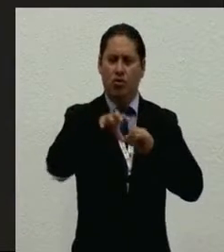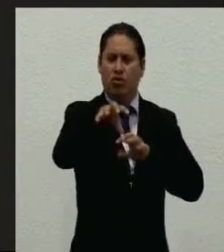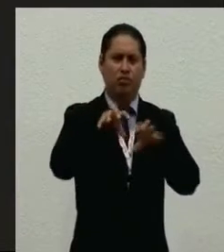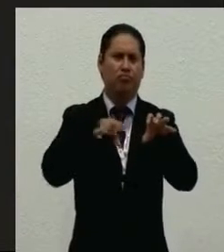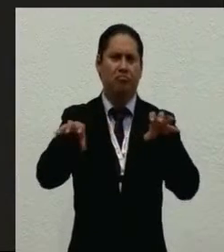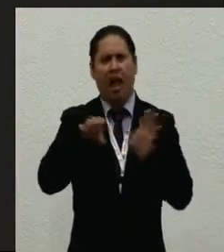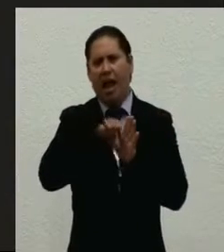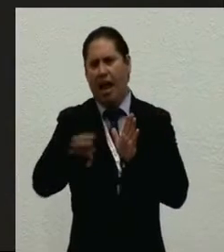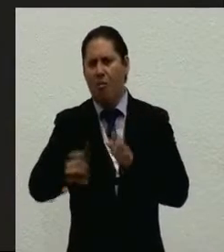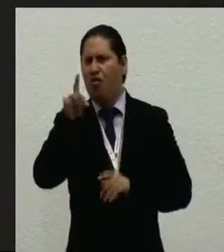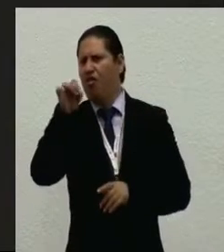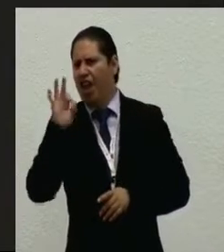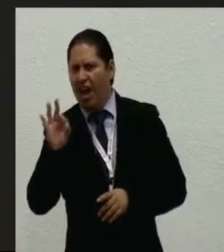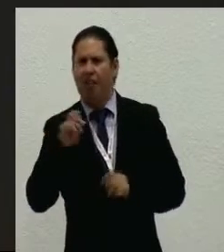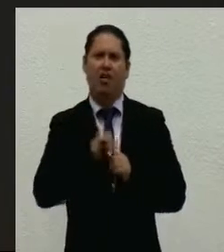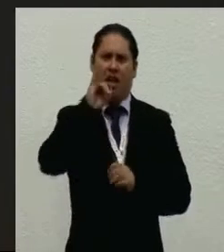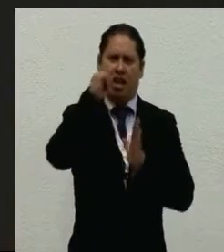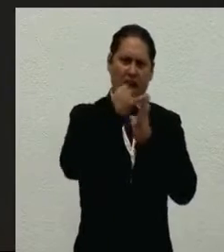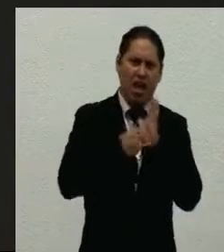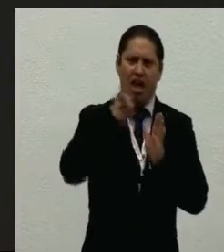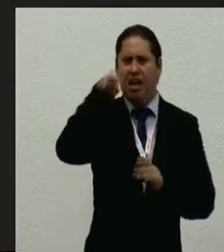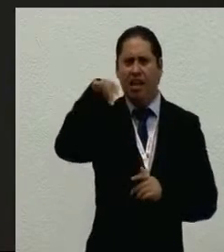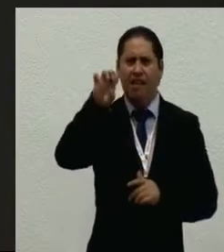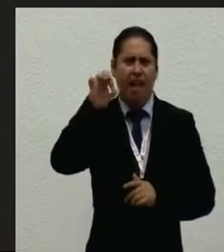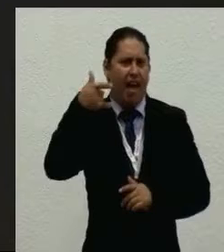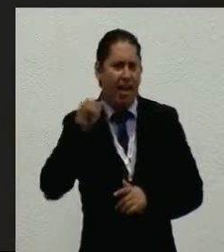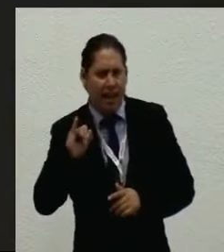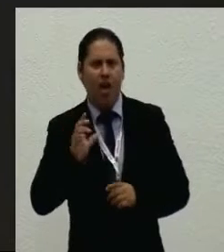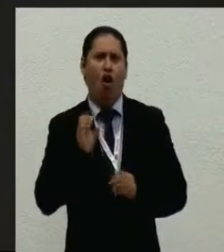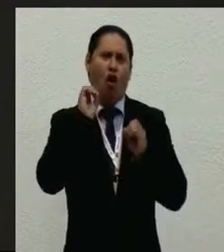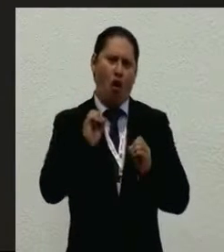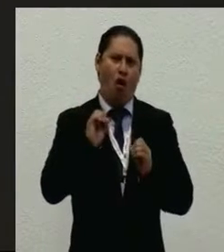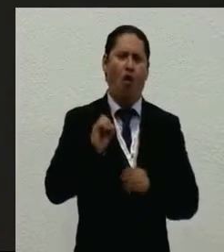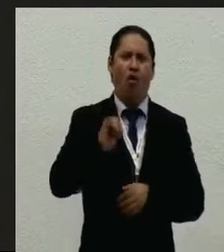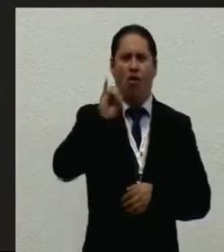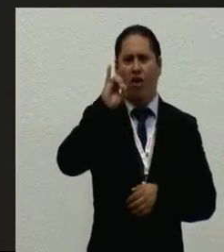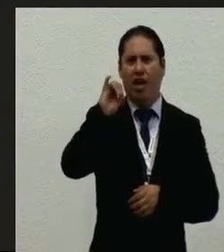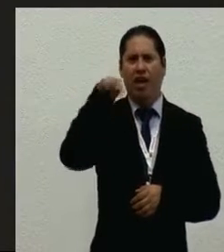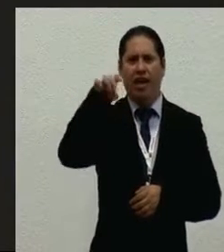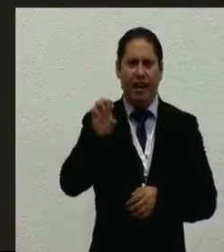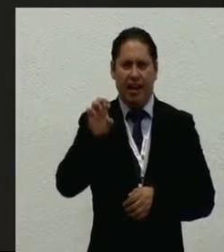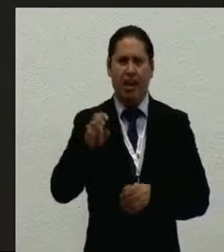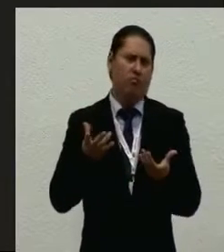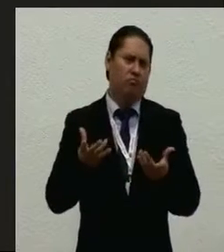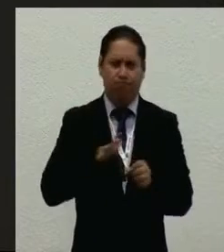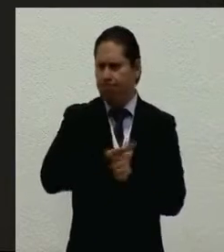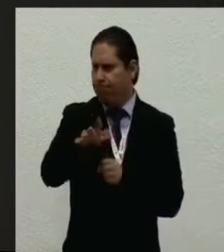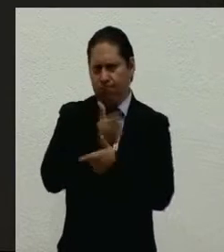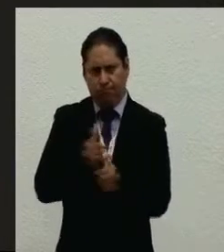hablaba específicamente, mi amigo Mauricio, del ESMAPA, de Tapachula o puede ser el de